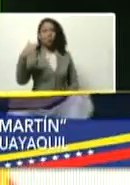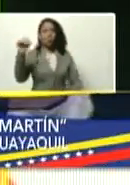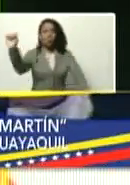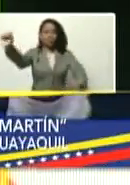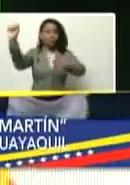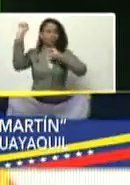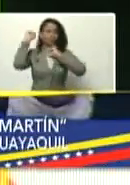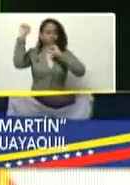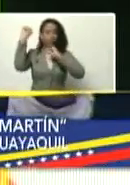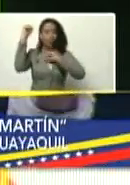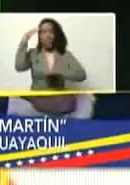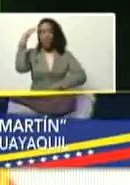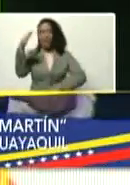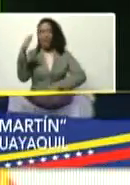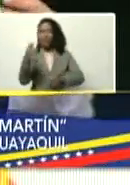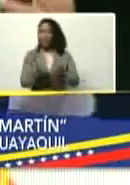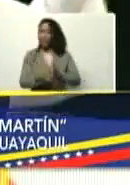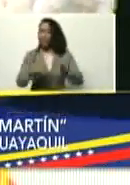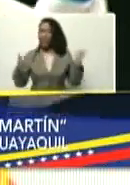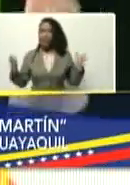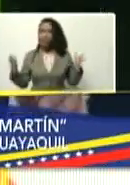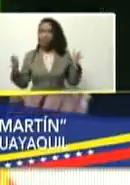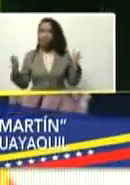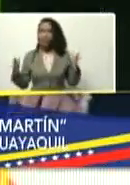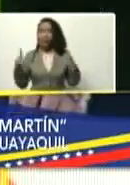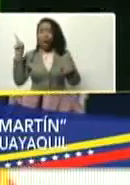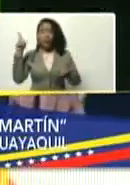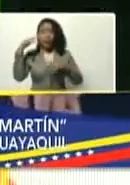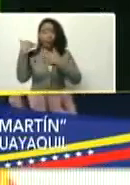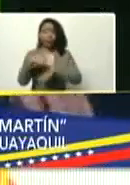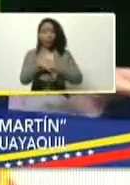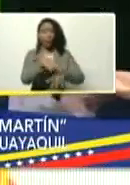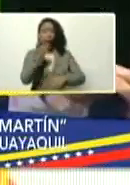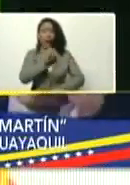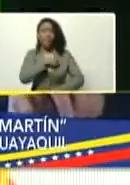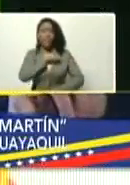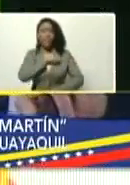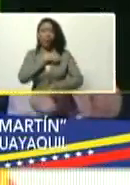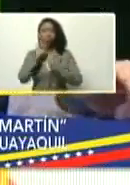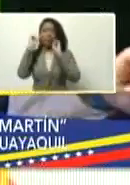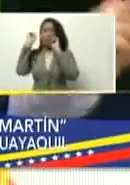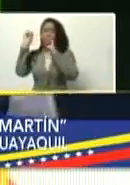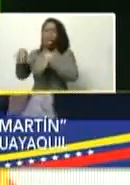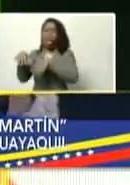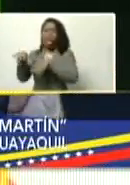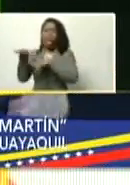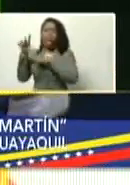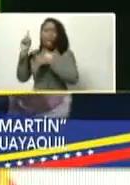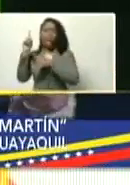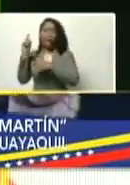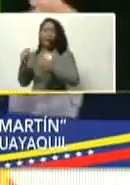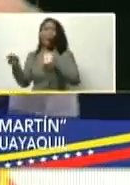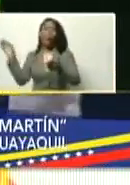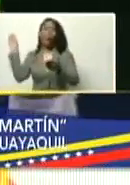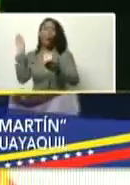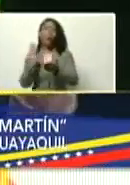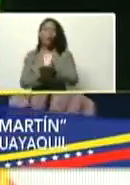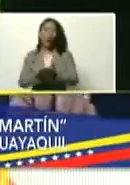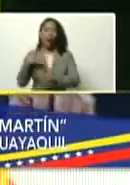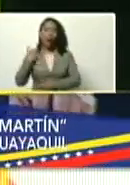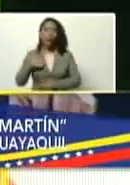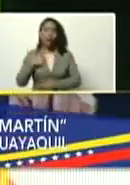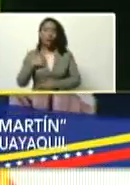victorioso, un oficial triunfal en el ejército de España, renuncia a todo ello para regresar a